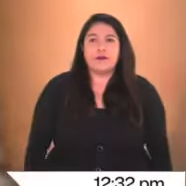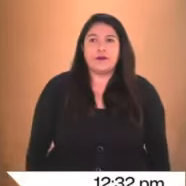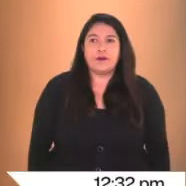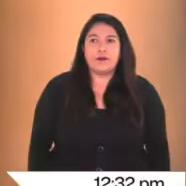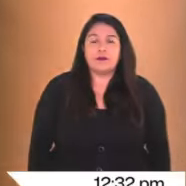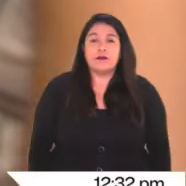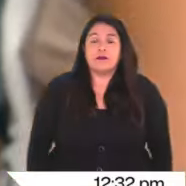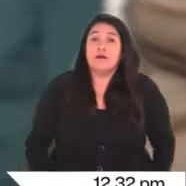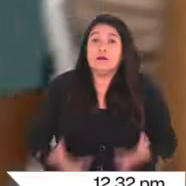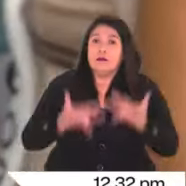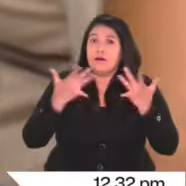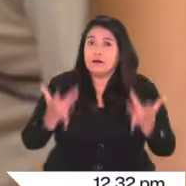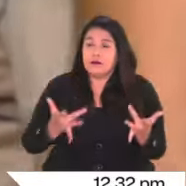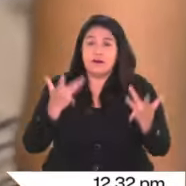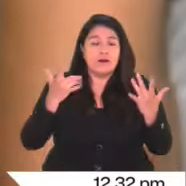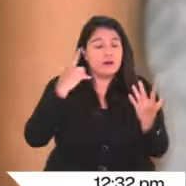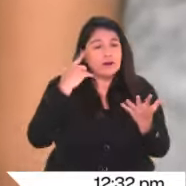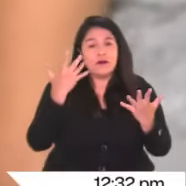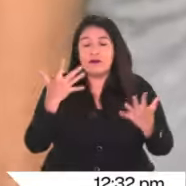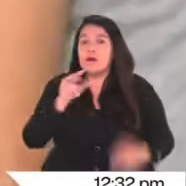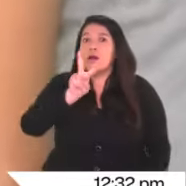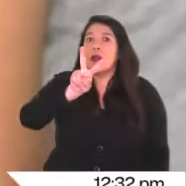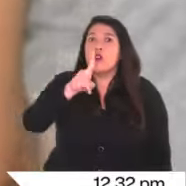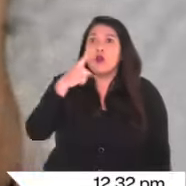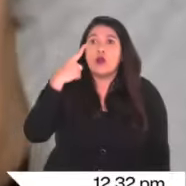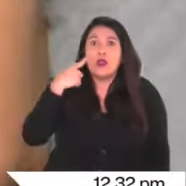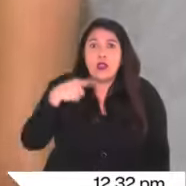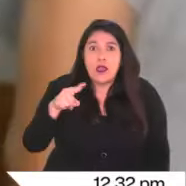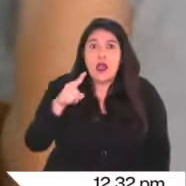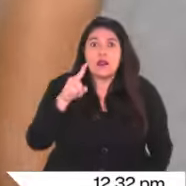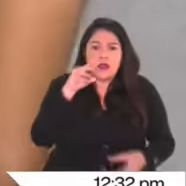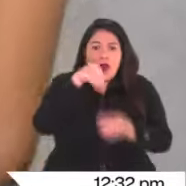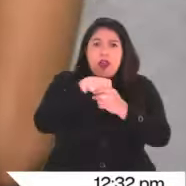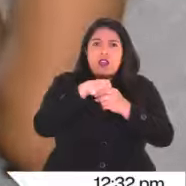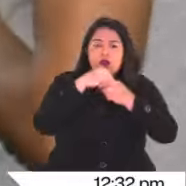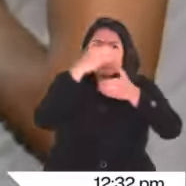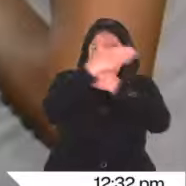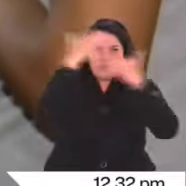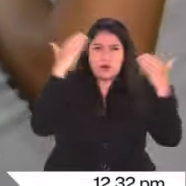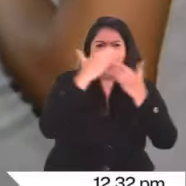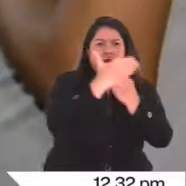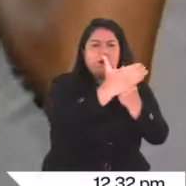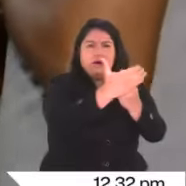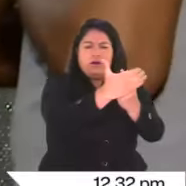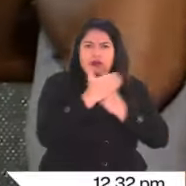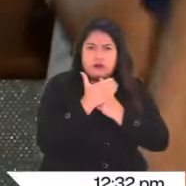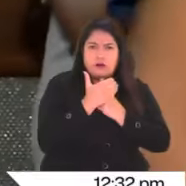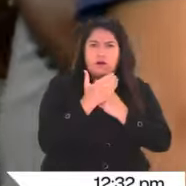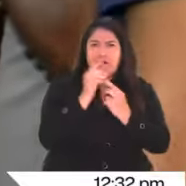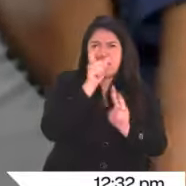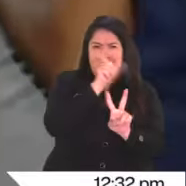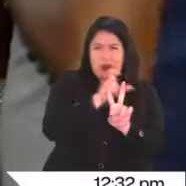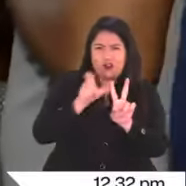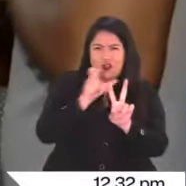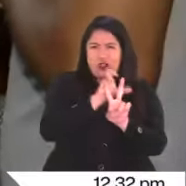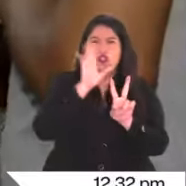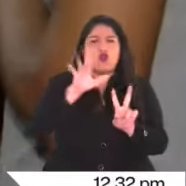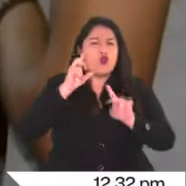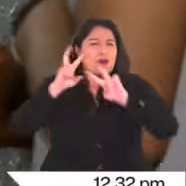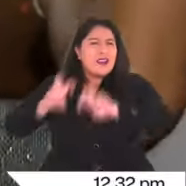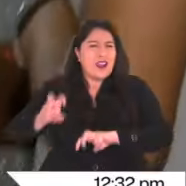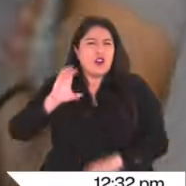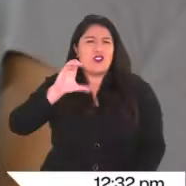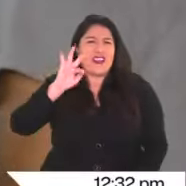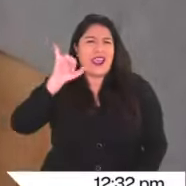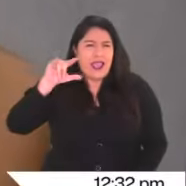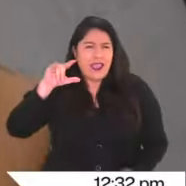La espera terminó. Después de 21 días en poder de las disidencias, fueron dejados en libertad los dos investigadores del CTI de la Fiscalía y una mujer